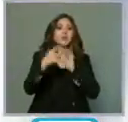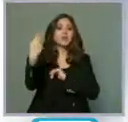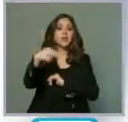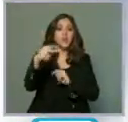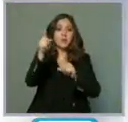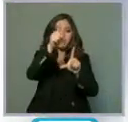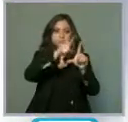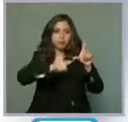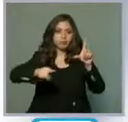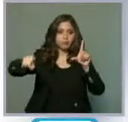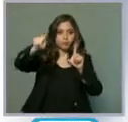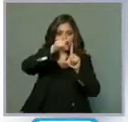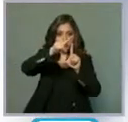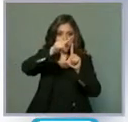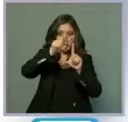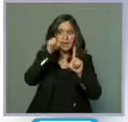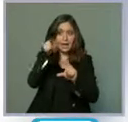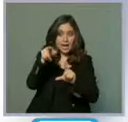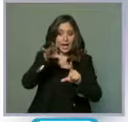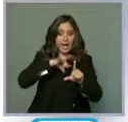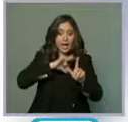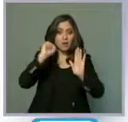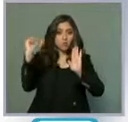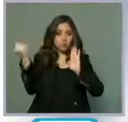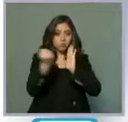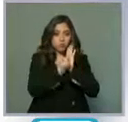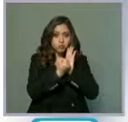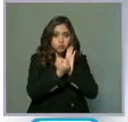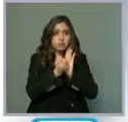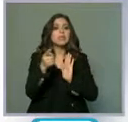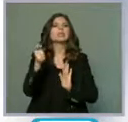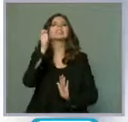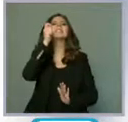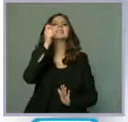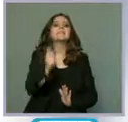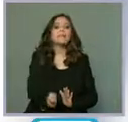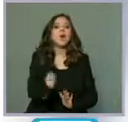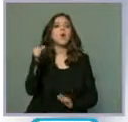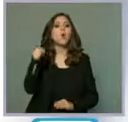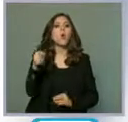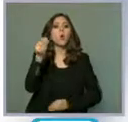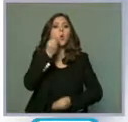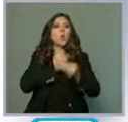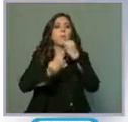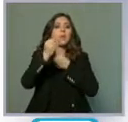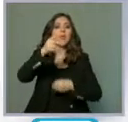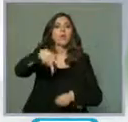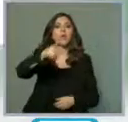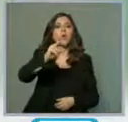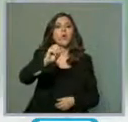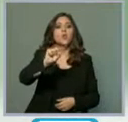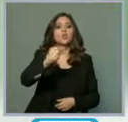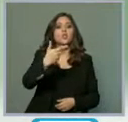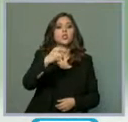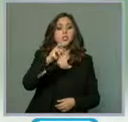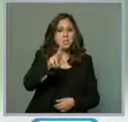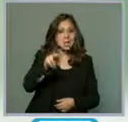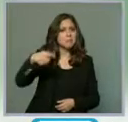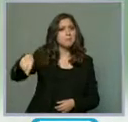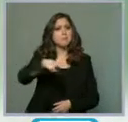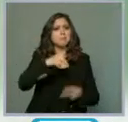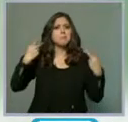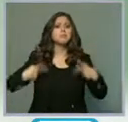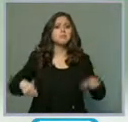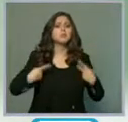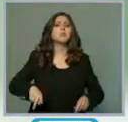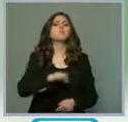Cuando vienen estos logos, están significando que es un alimento kosher y que puede ser consumido por toda confianza por la